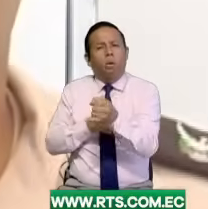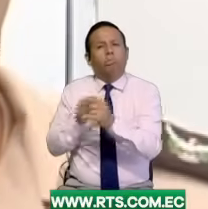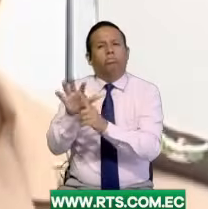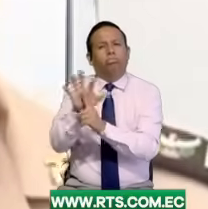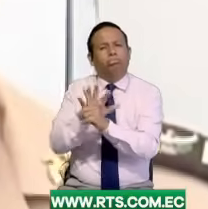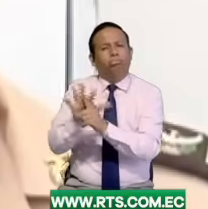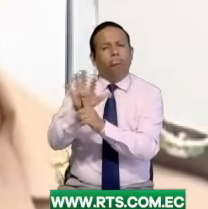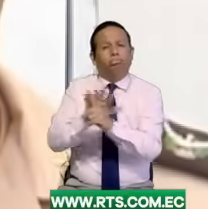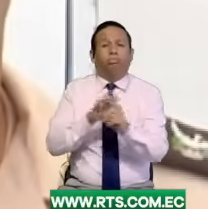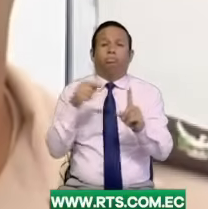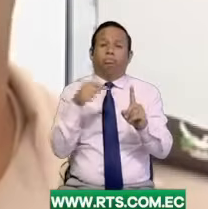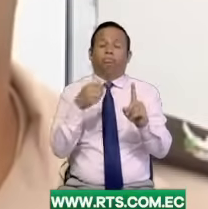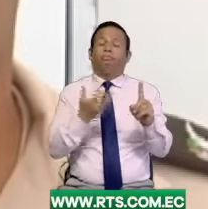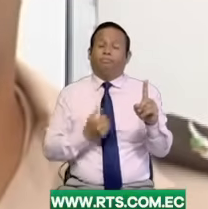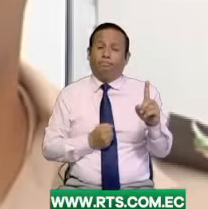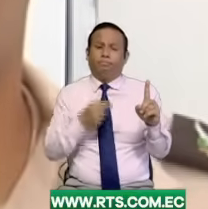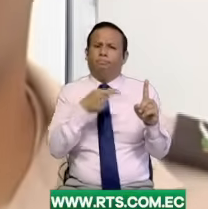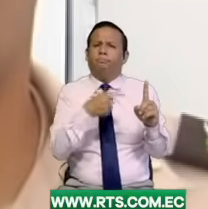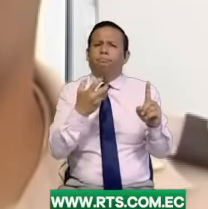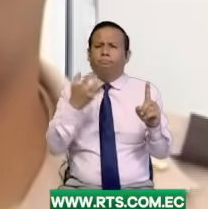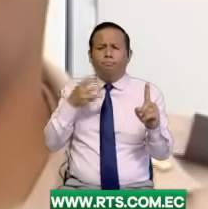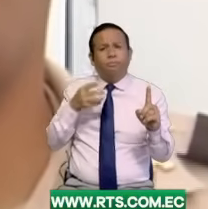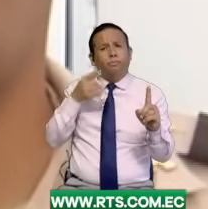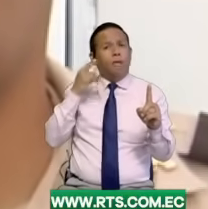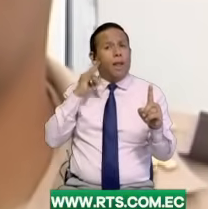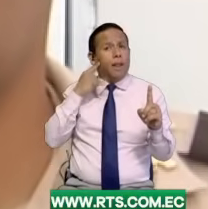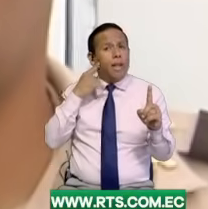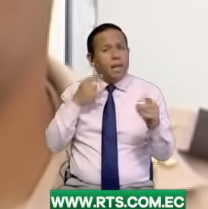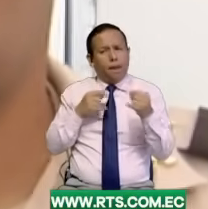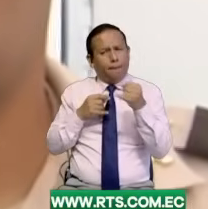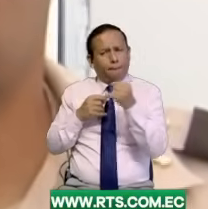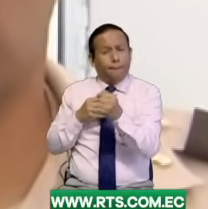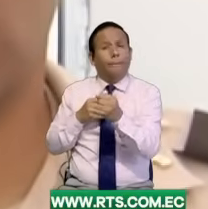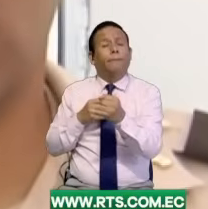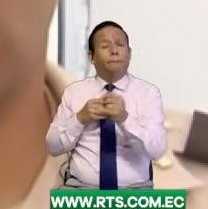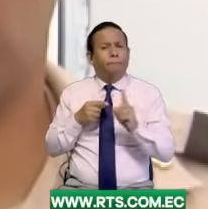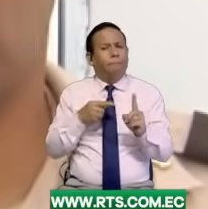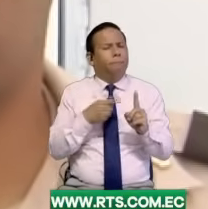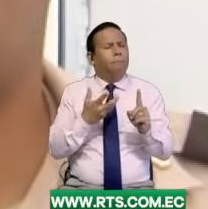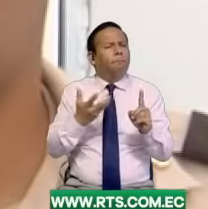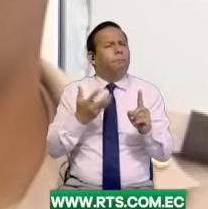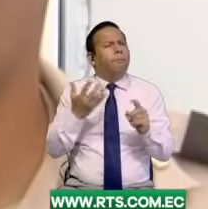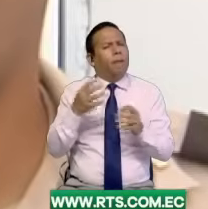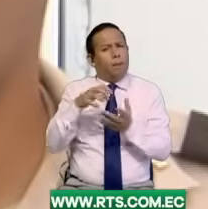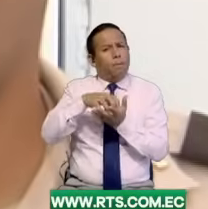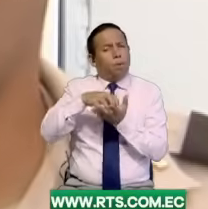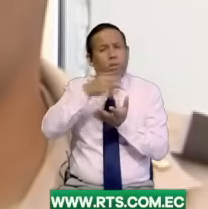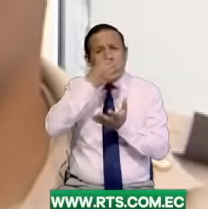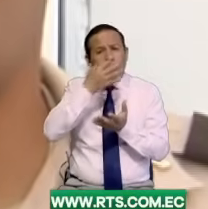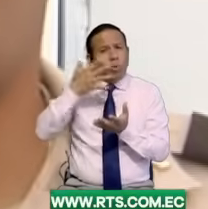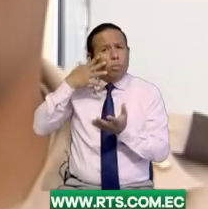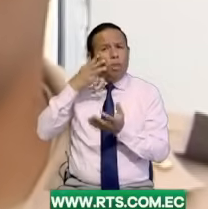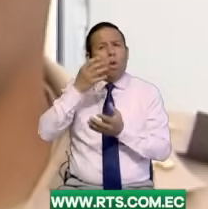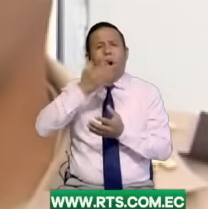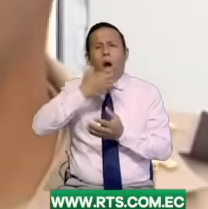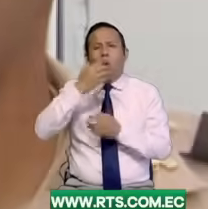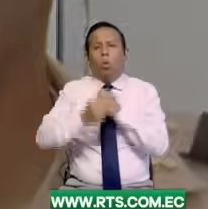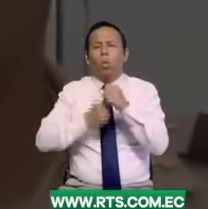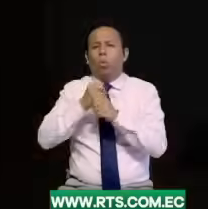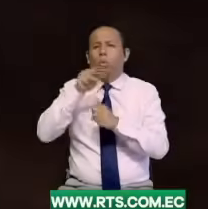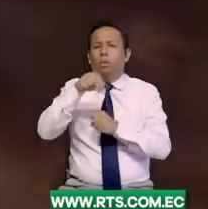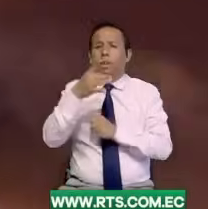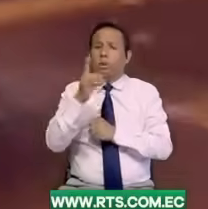el responsable de una violación de una menor de edad, hecho ocurrido en la provincia de Santo Domingo en agosto del año